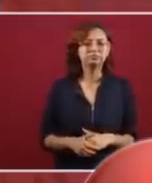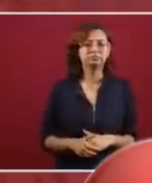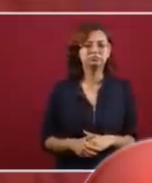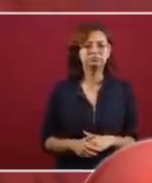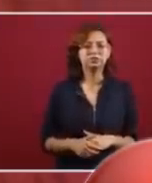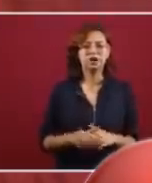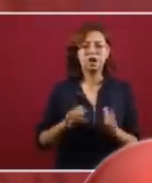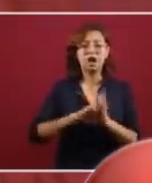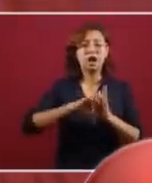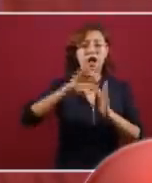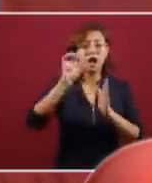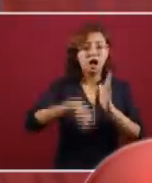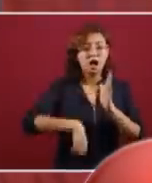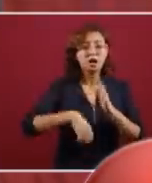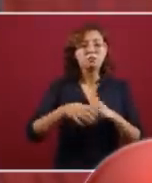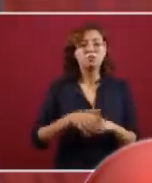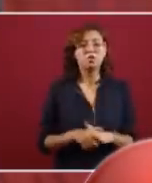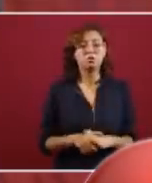dar ejemplos.